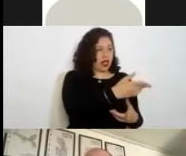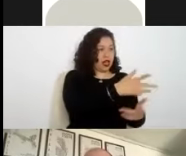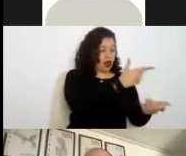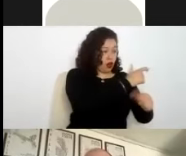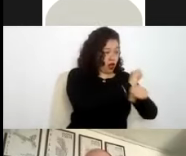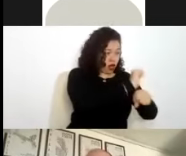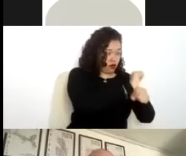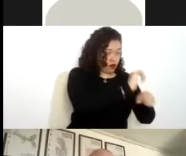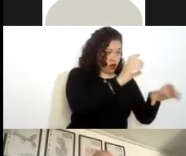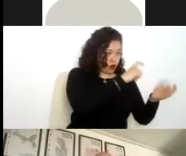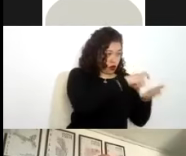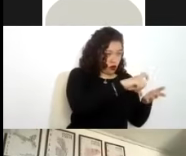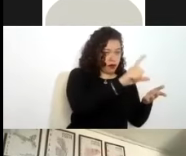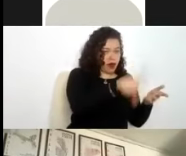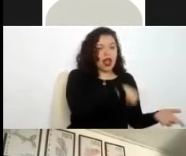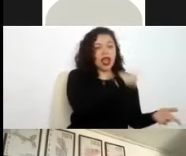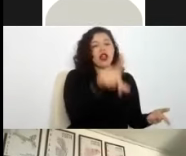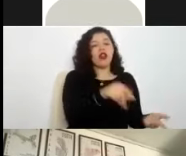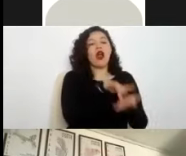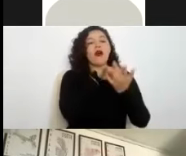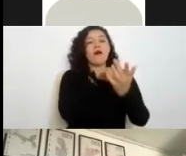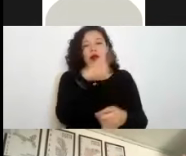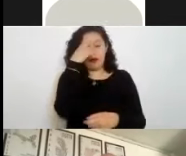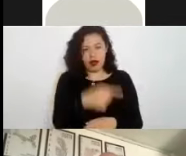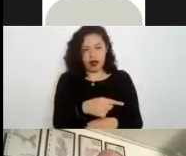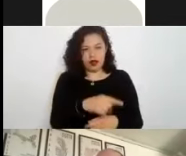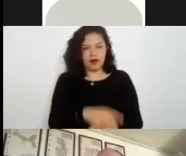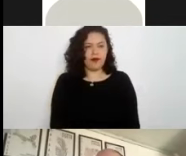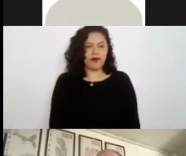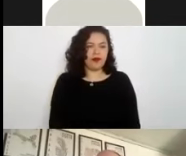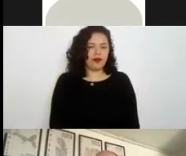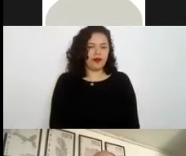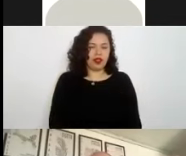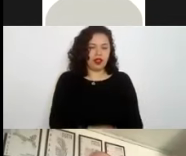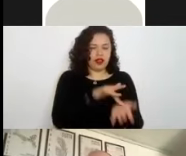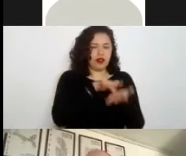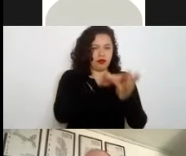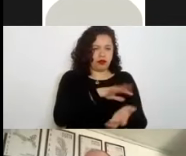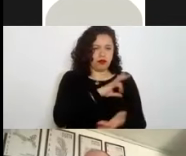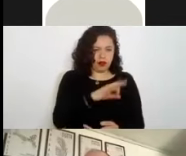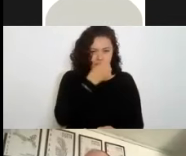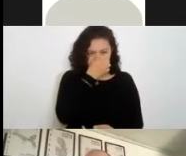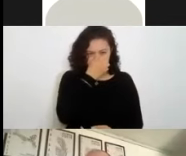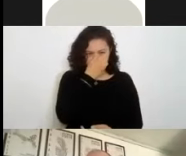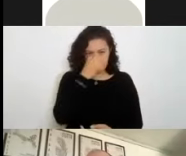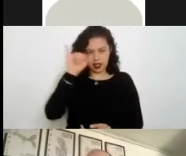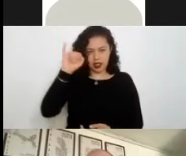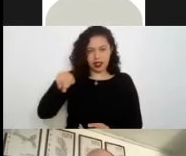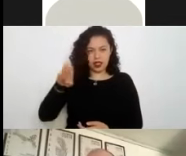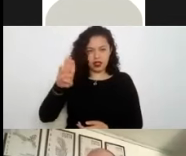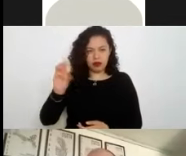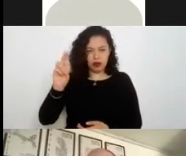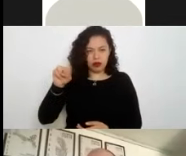el inbound marketing es cómo captamos la atención de las personas generando experiencias